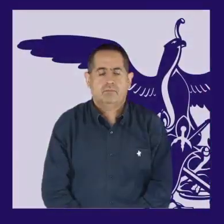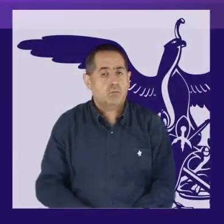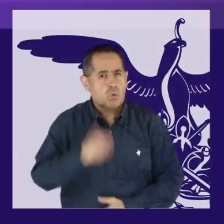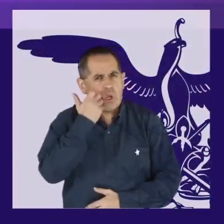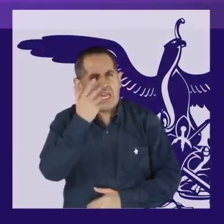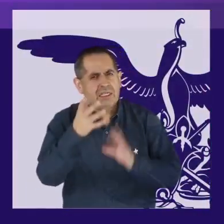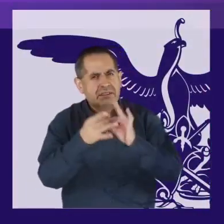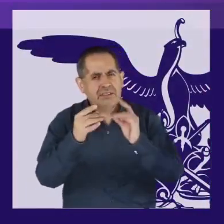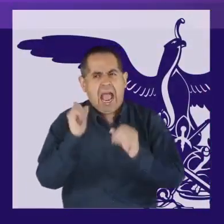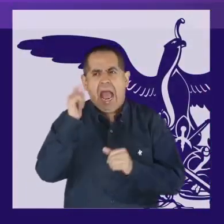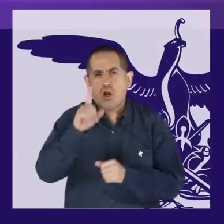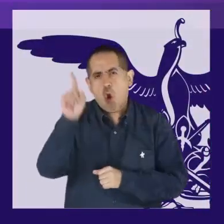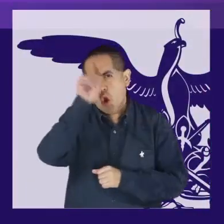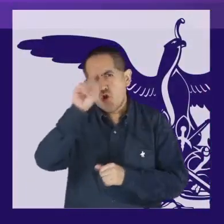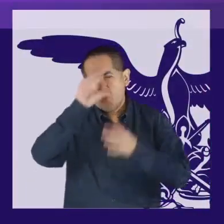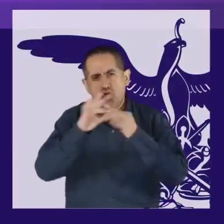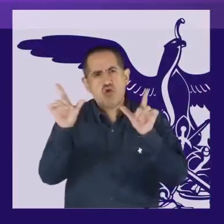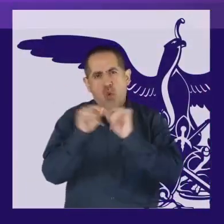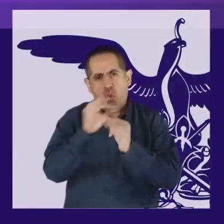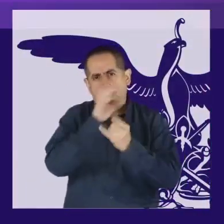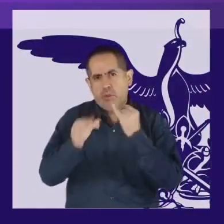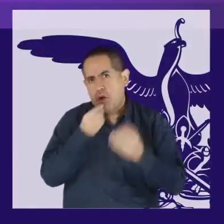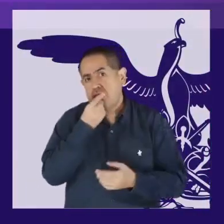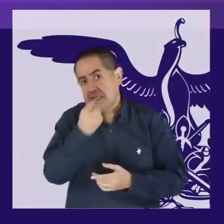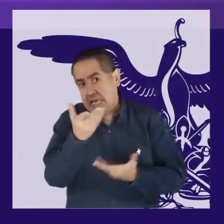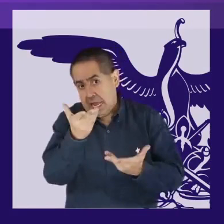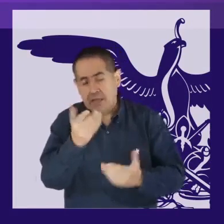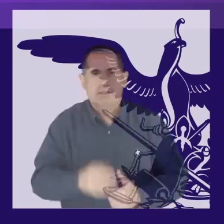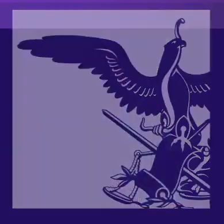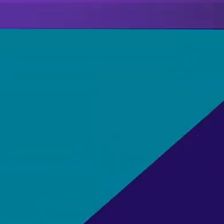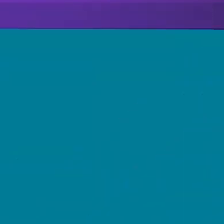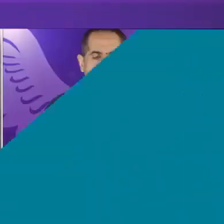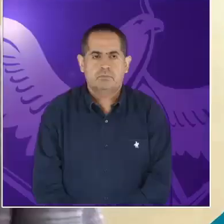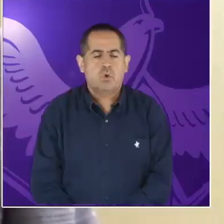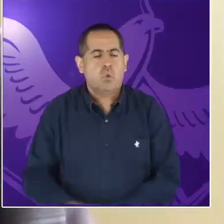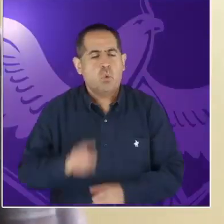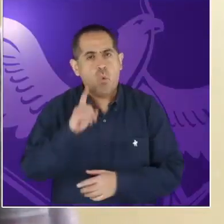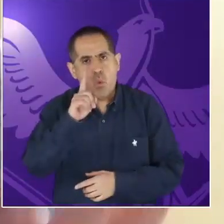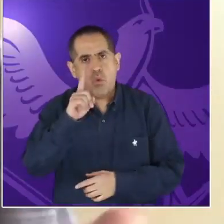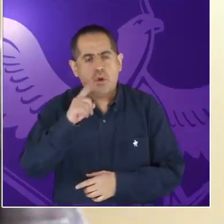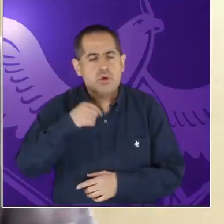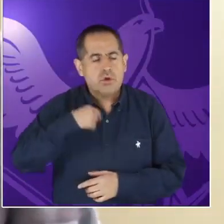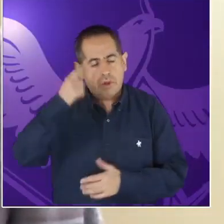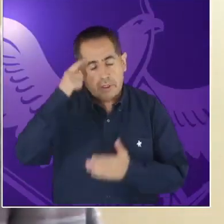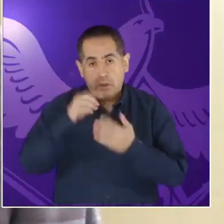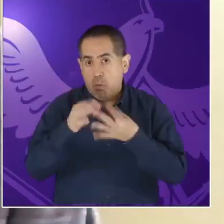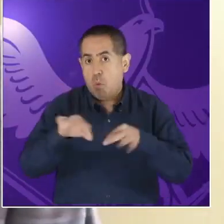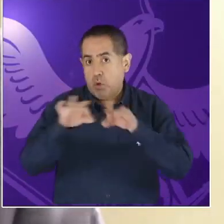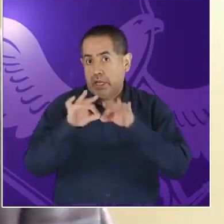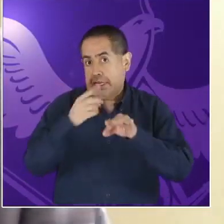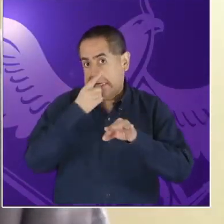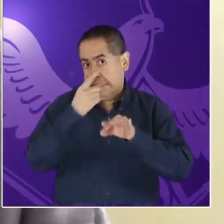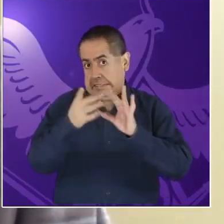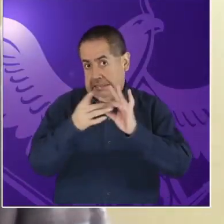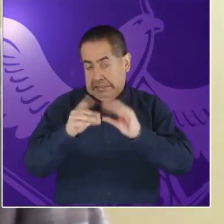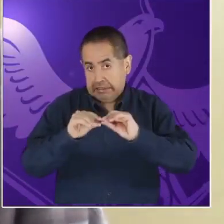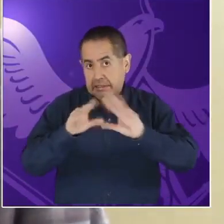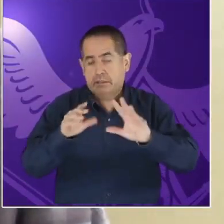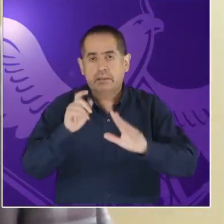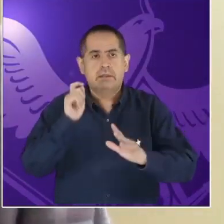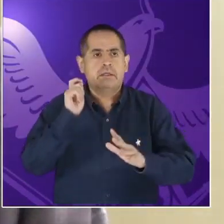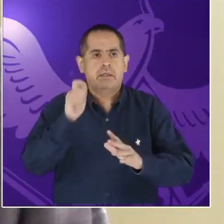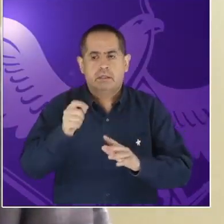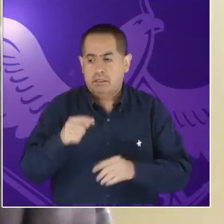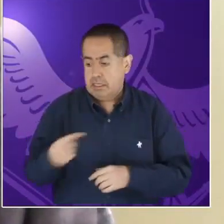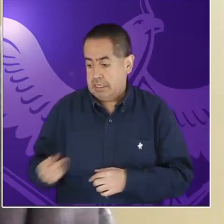¿Deseas compartir alguna conclusión o mensaje final? Y una cosa que me parece importante decir es